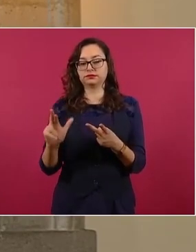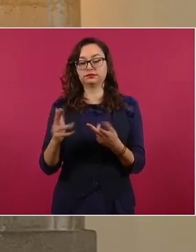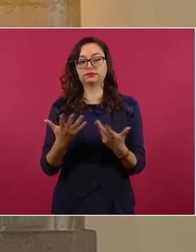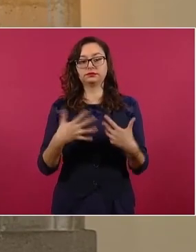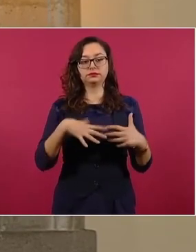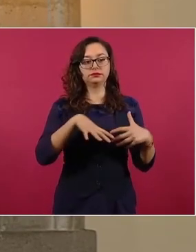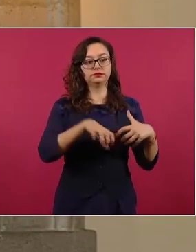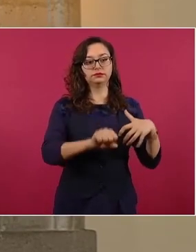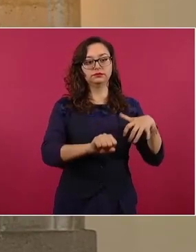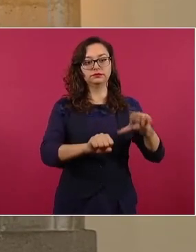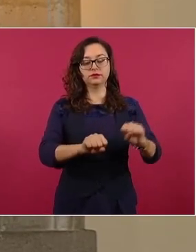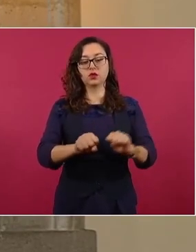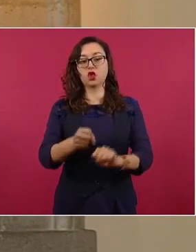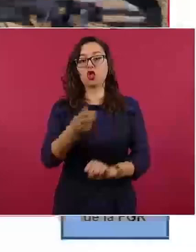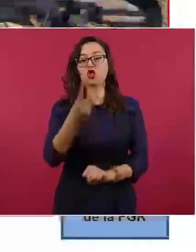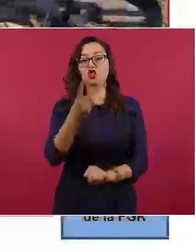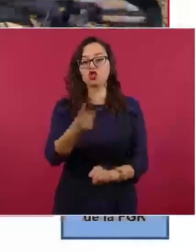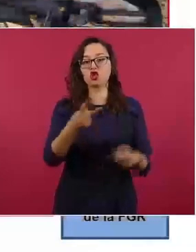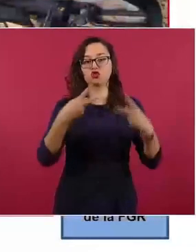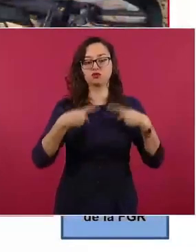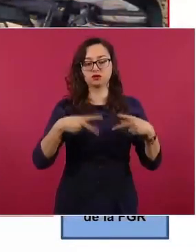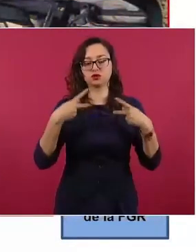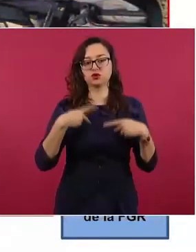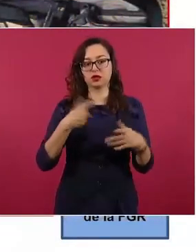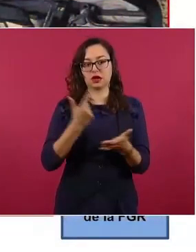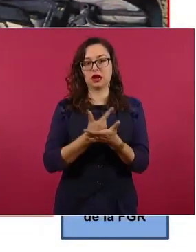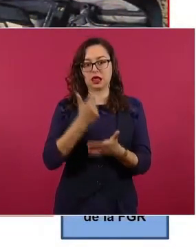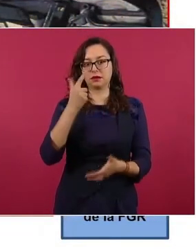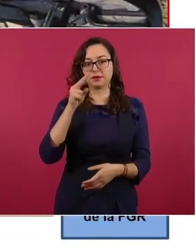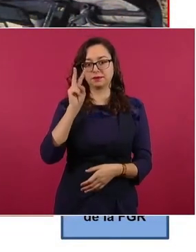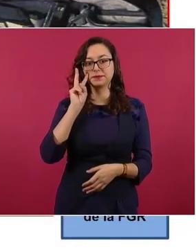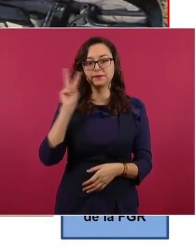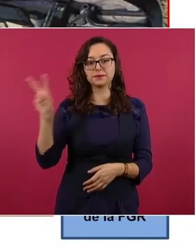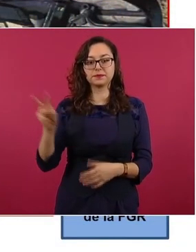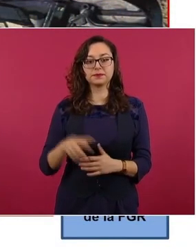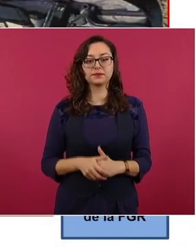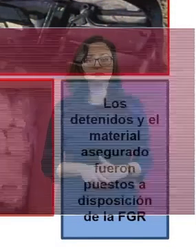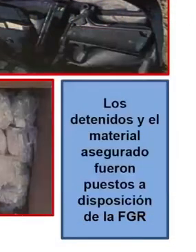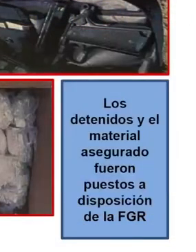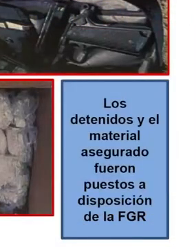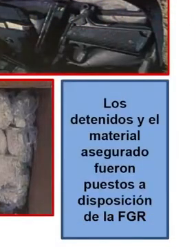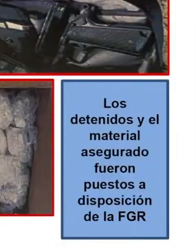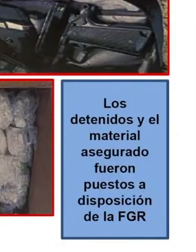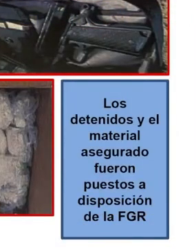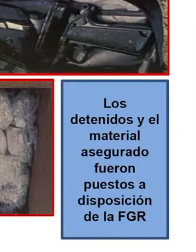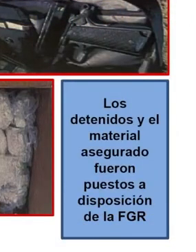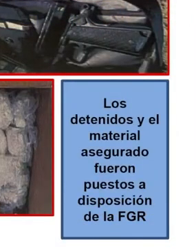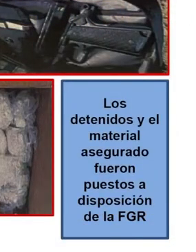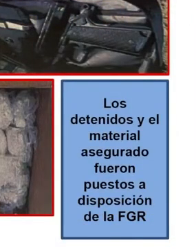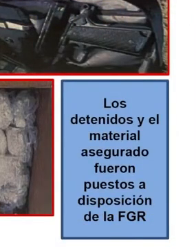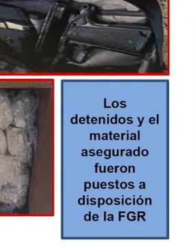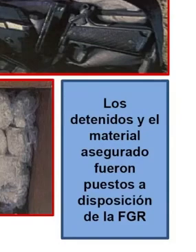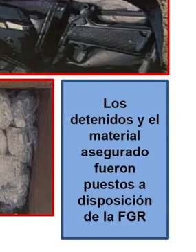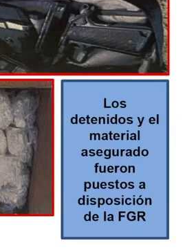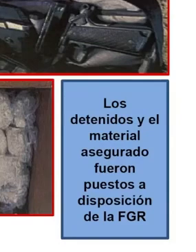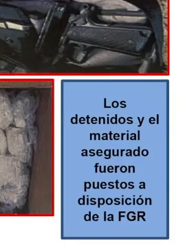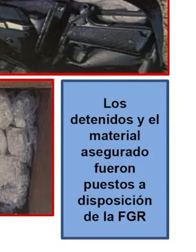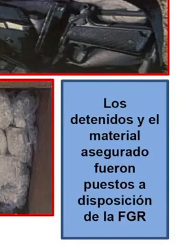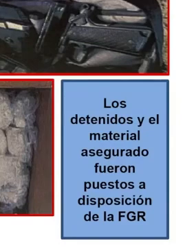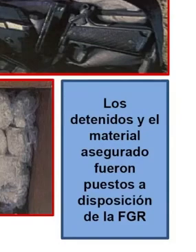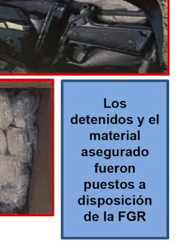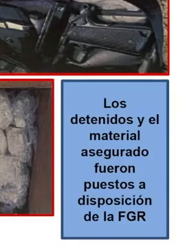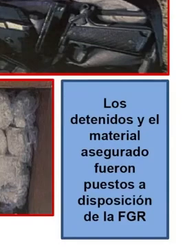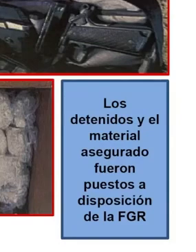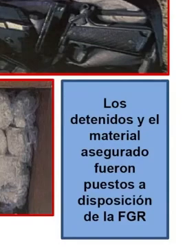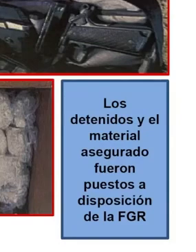detención de dos personas de alta importancia en la estructura criminal del Grupo de los Salgueiro o